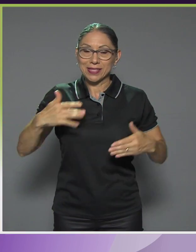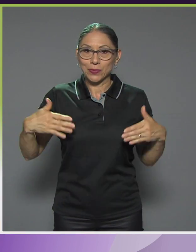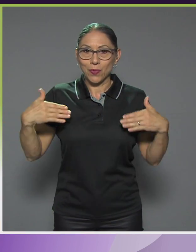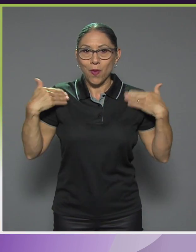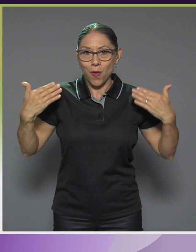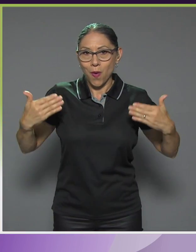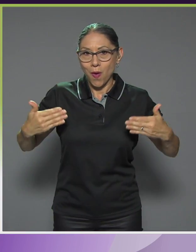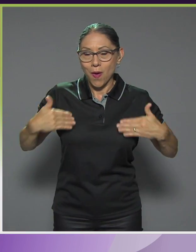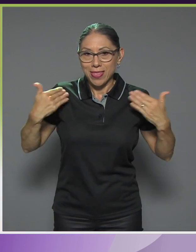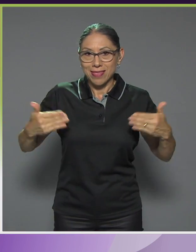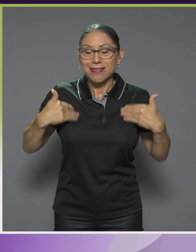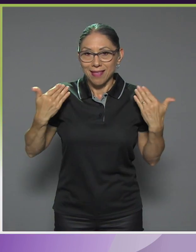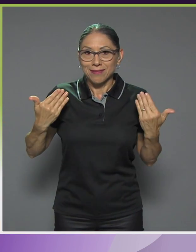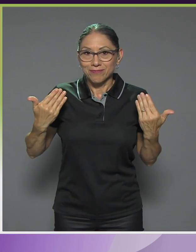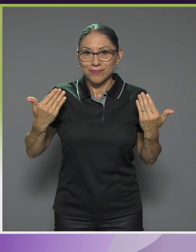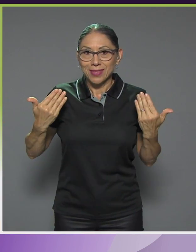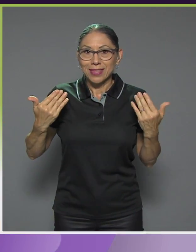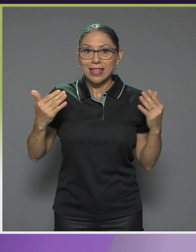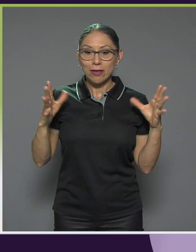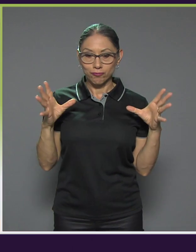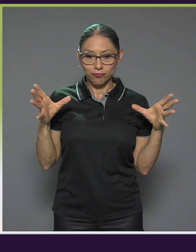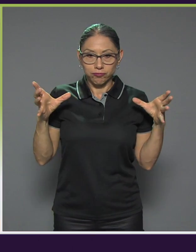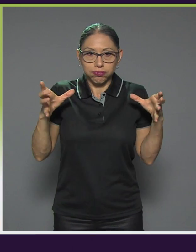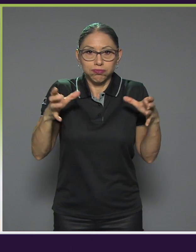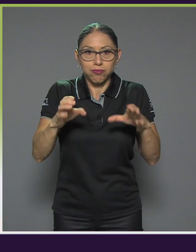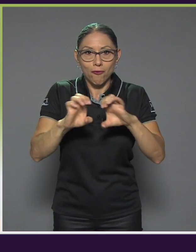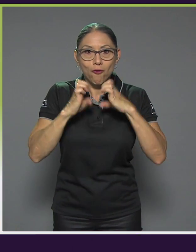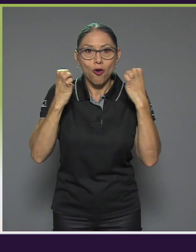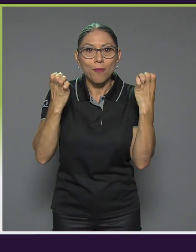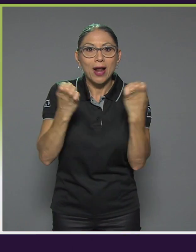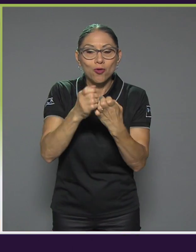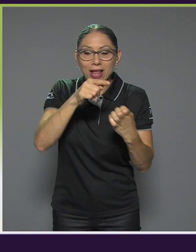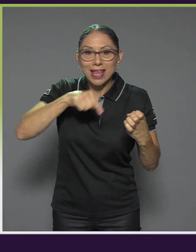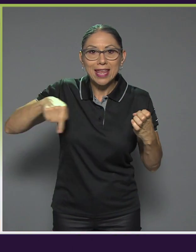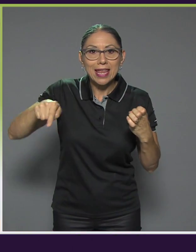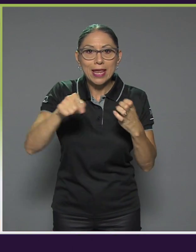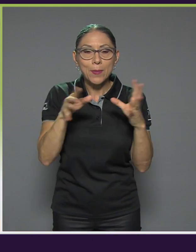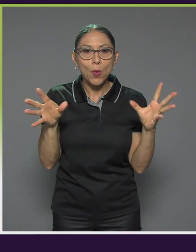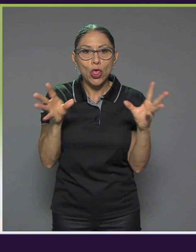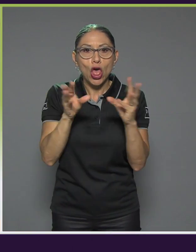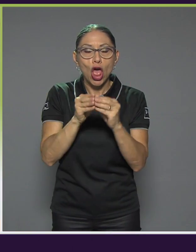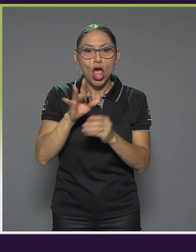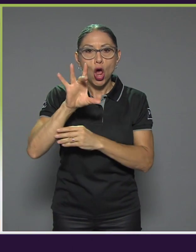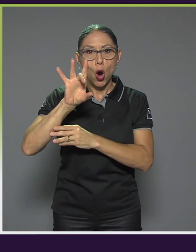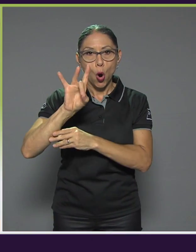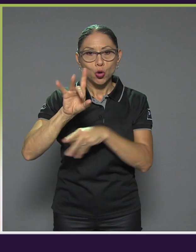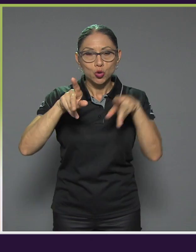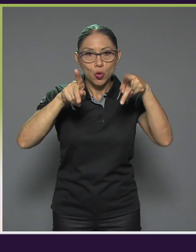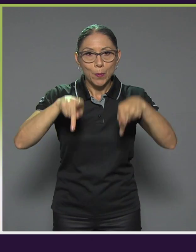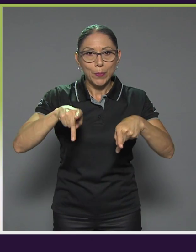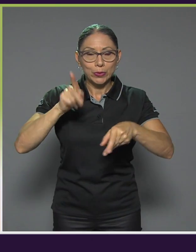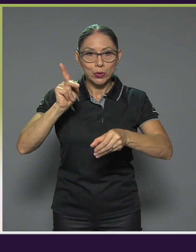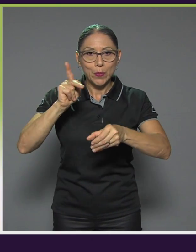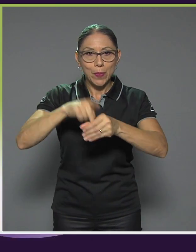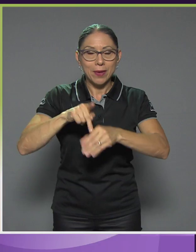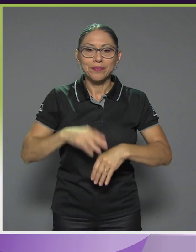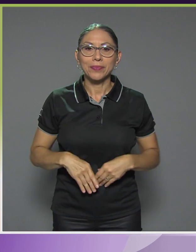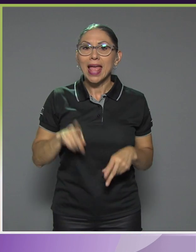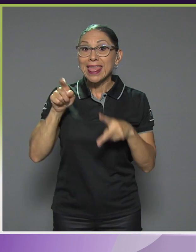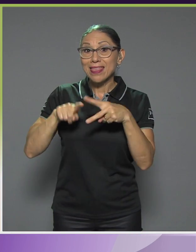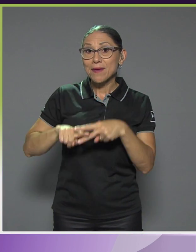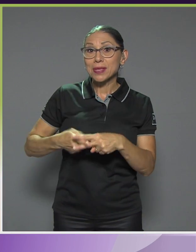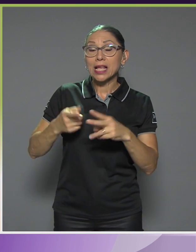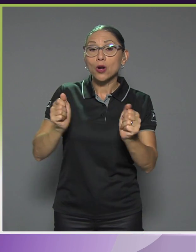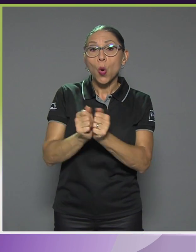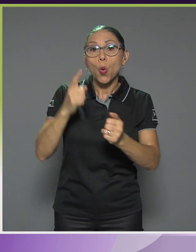formar un equipo conformado de 8 participantes hay que empezar con un casting